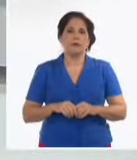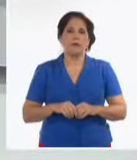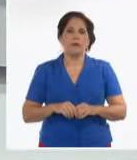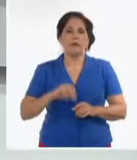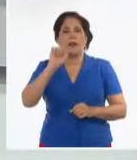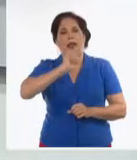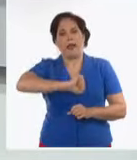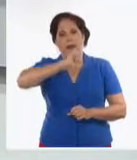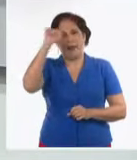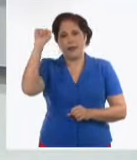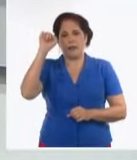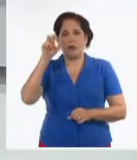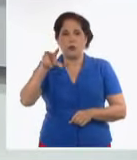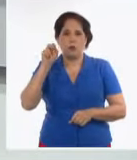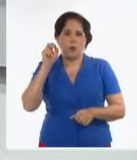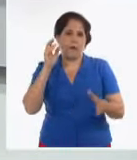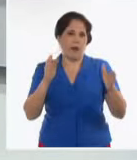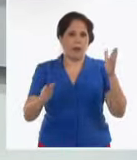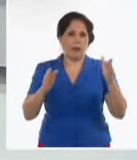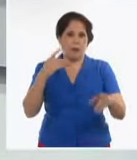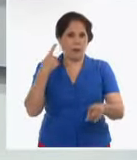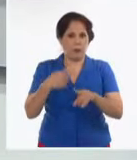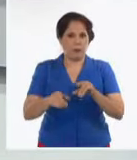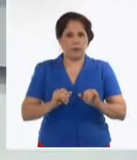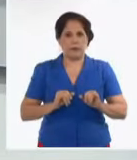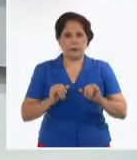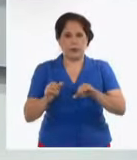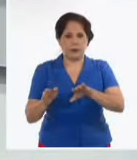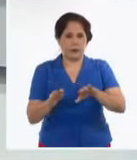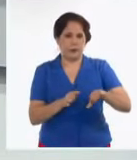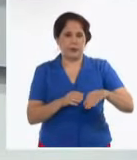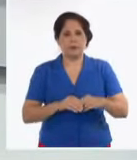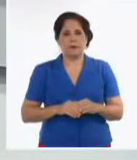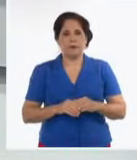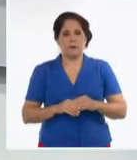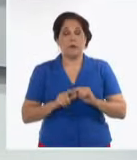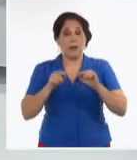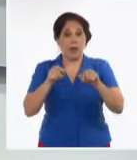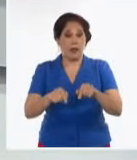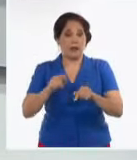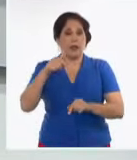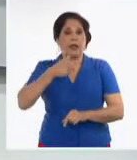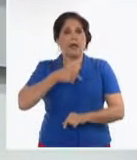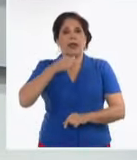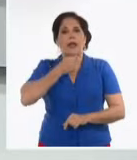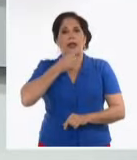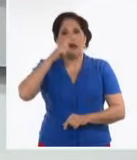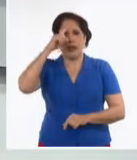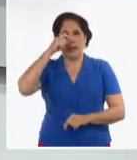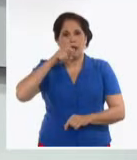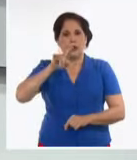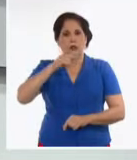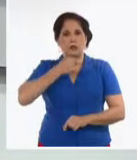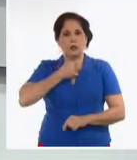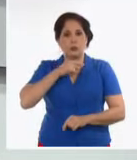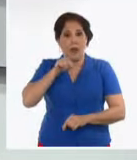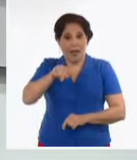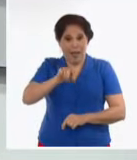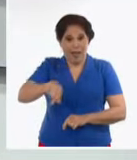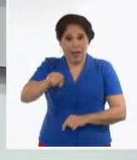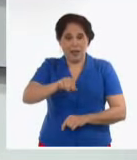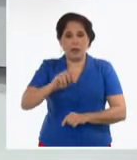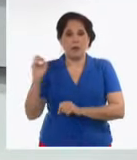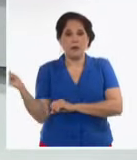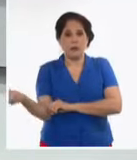en esta nueva etapa de Daniel. Avanzamos. Jesús Echarte está al frente de los jugadores de cuadro en la selección masculina de softball